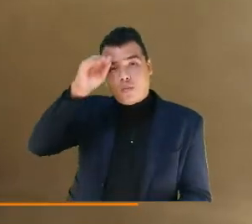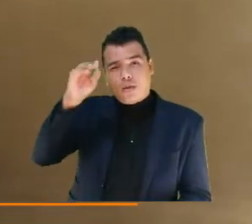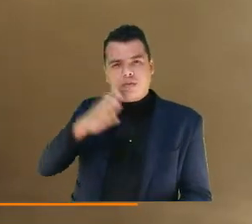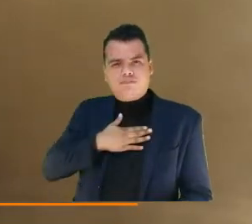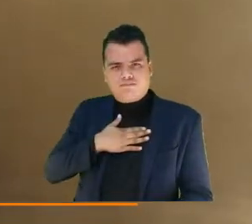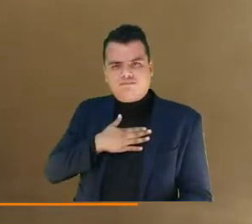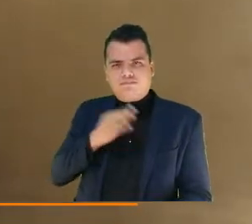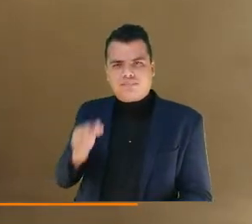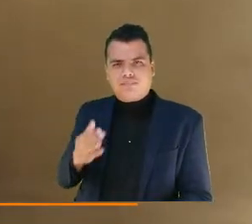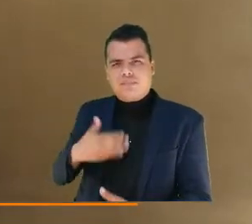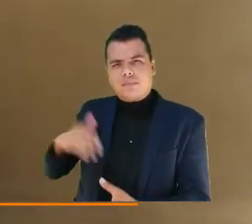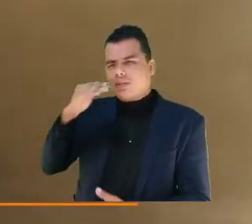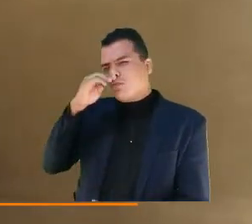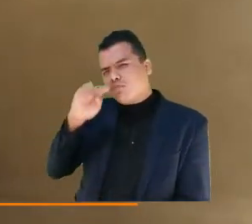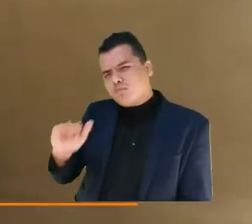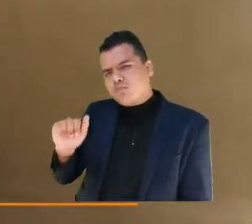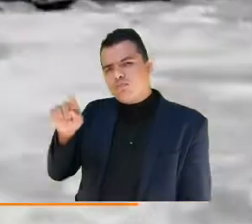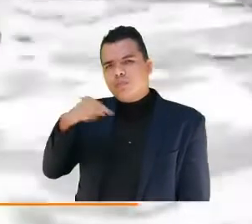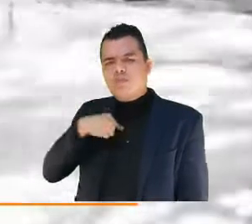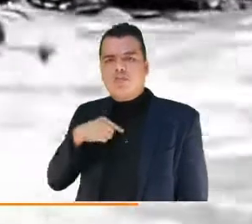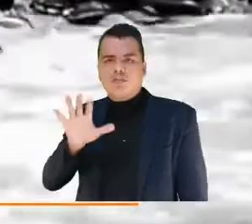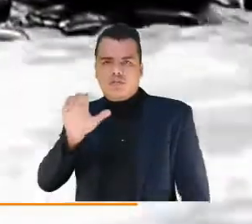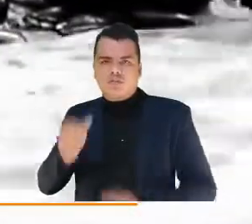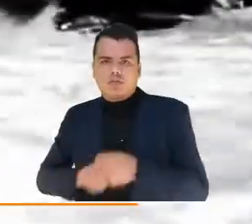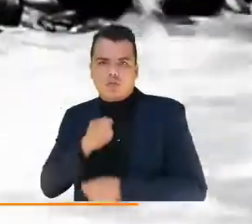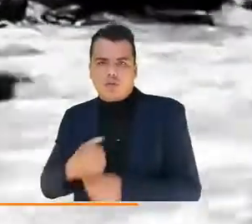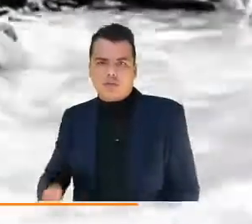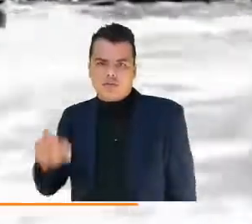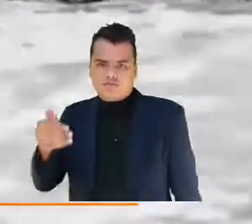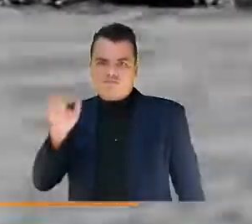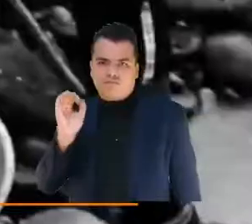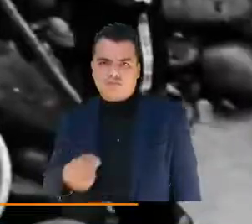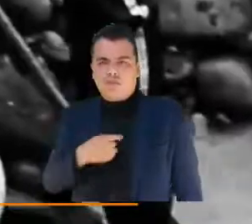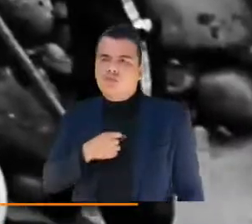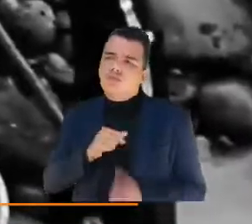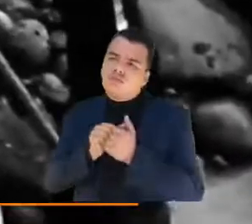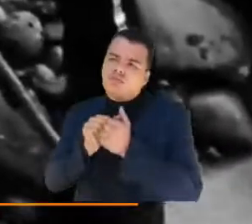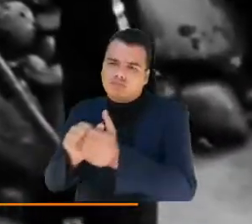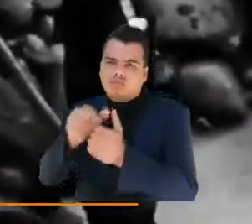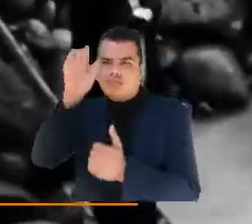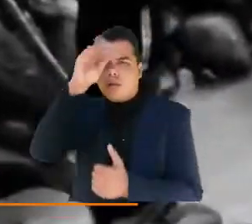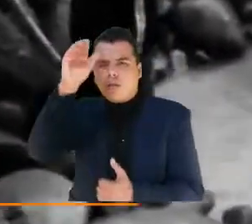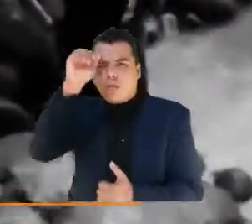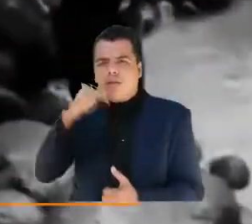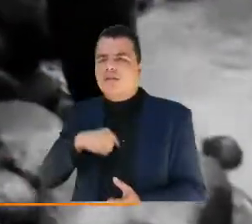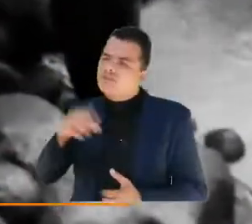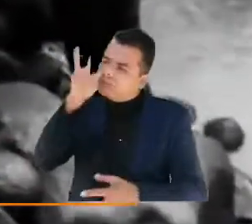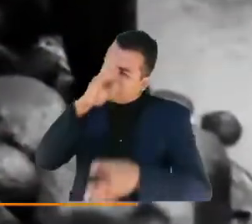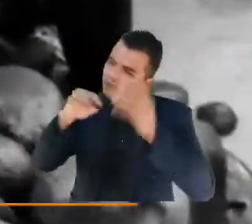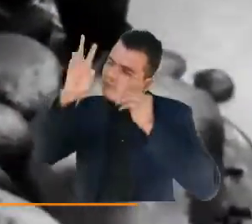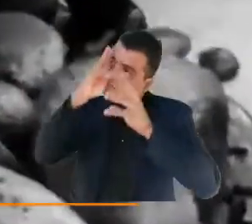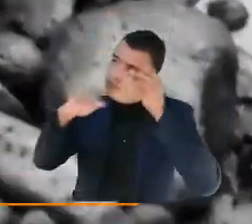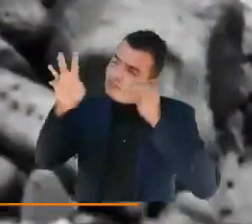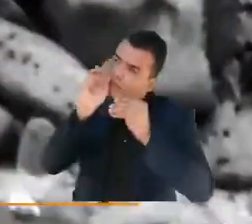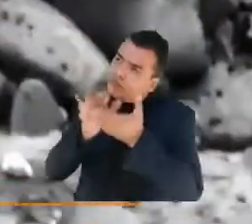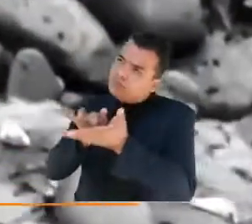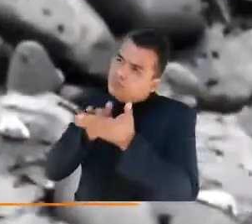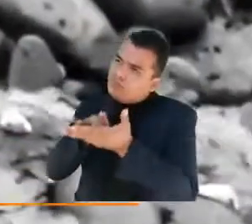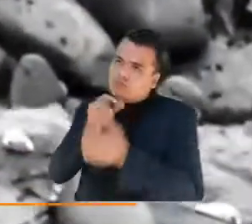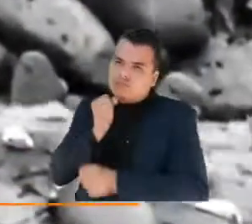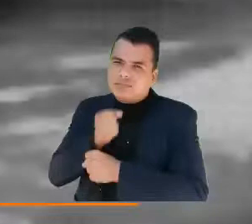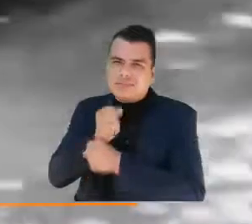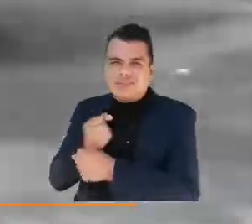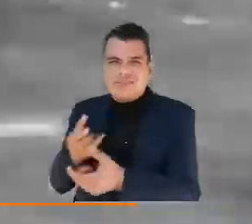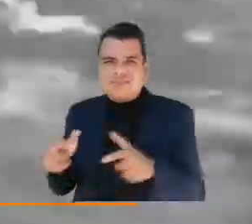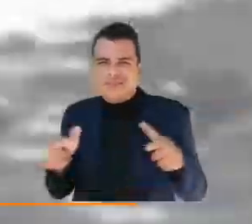5 años, ¿sí? Desde que ellos iban al río Vejas, de los 5 años, ellos me llevaban y ahí fui aprendiendo. Y